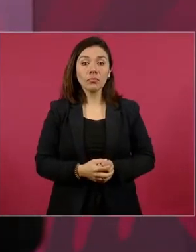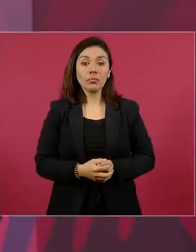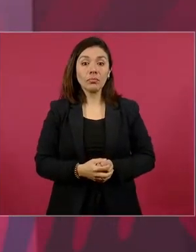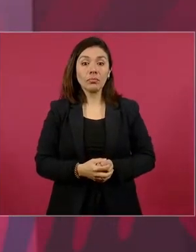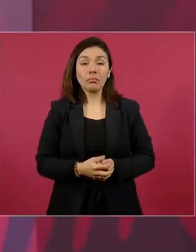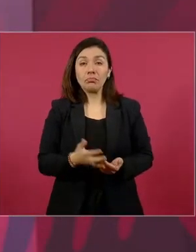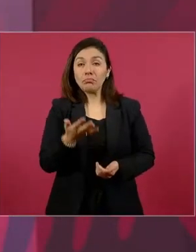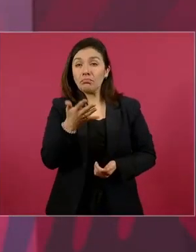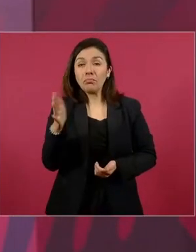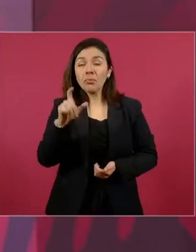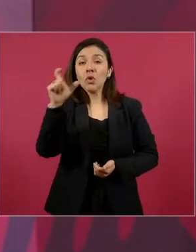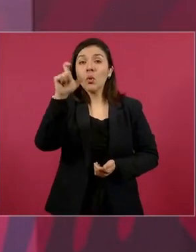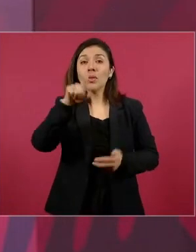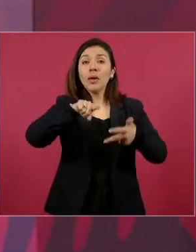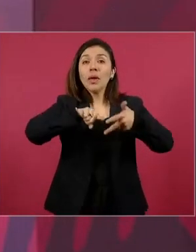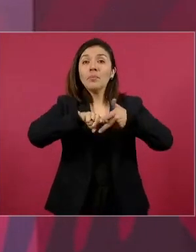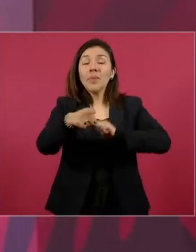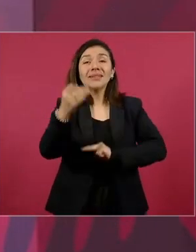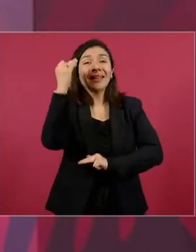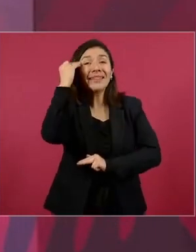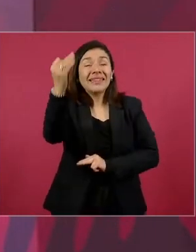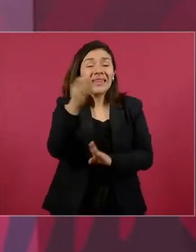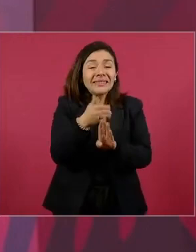casi al inicio del periodo neoliberal,